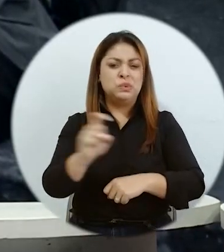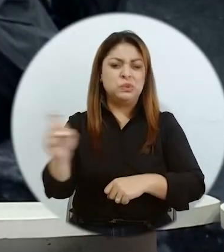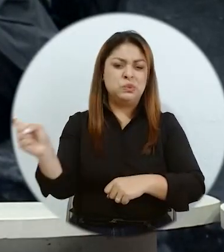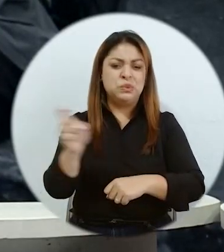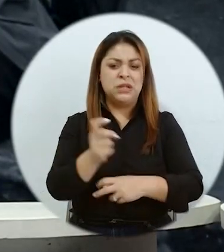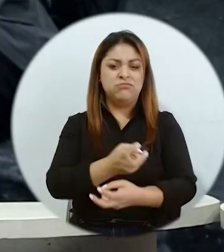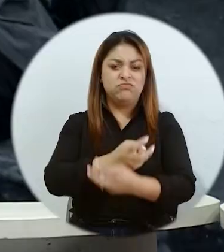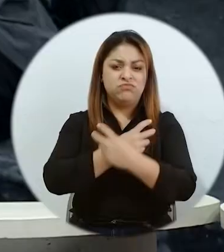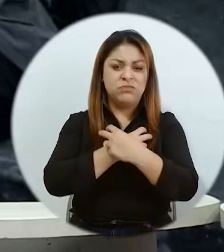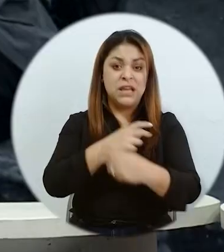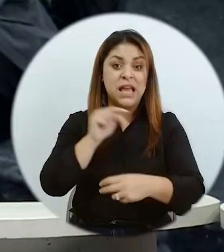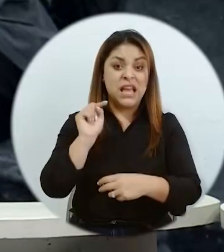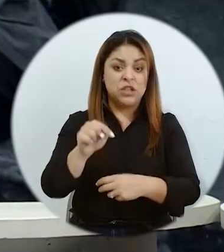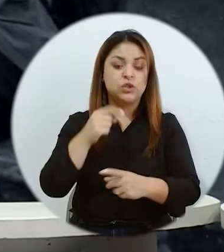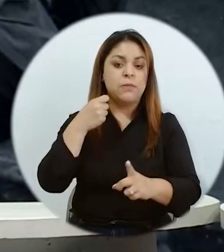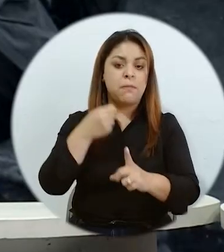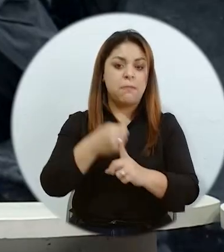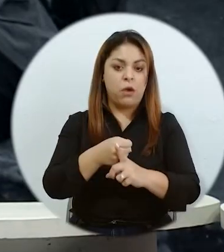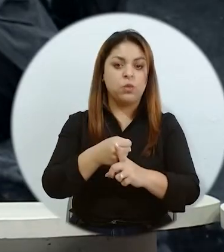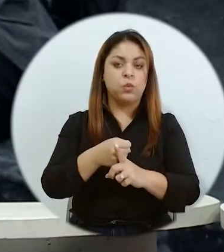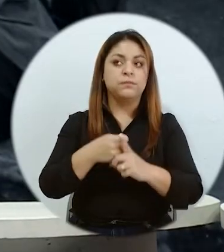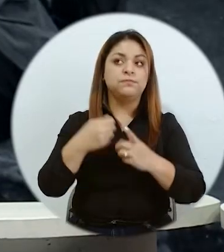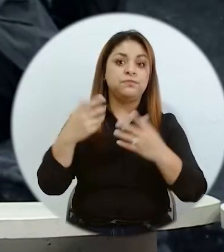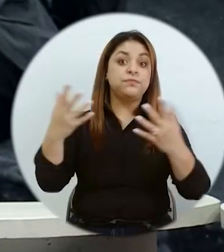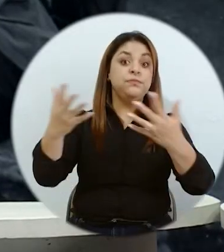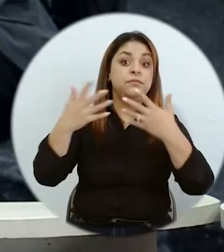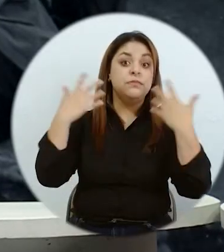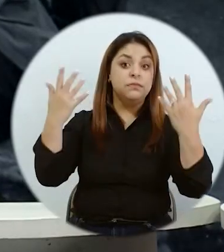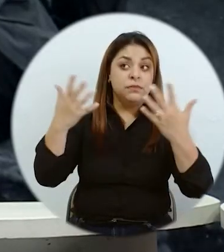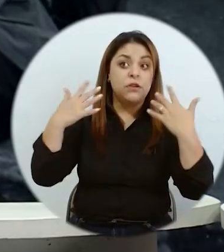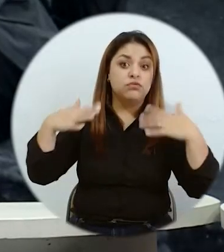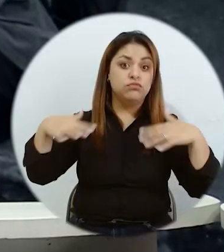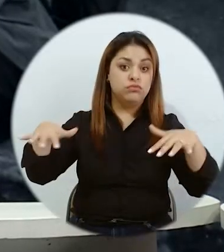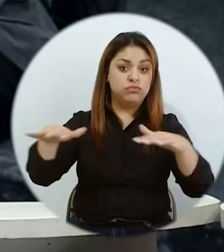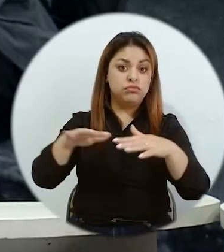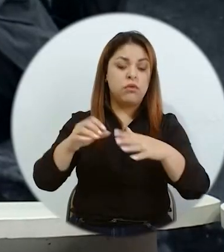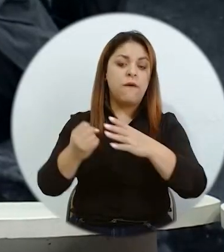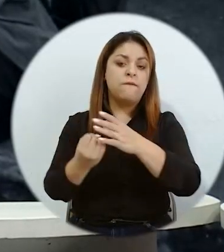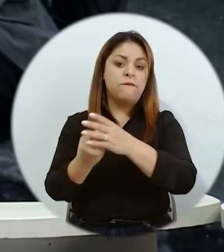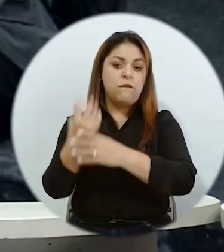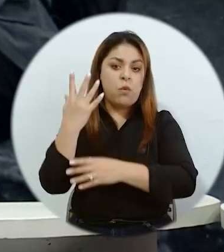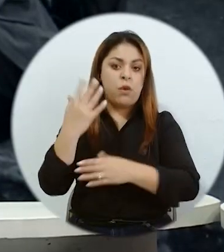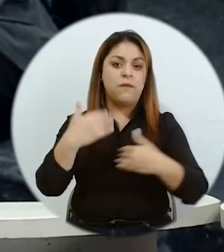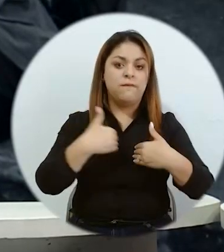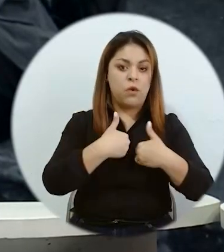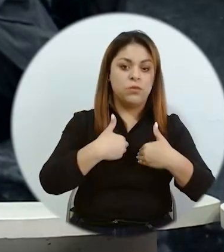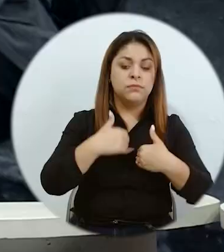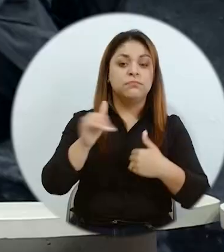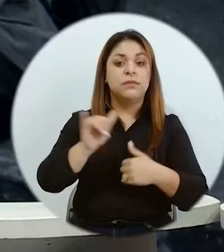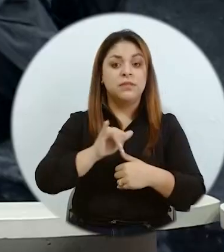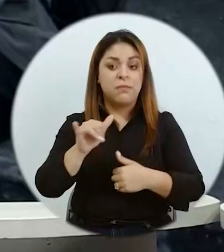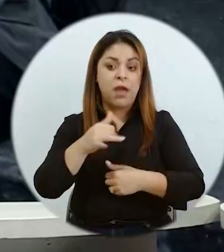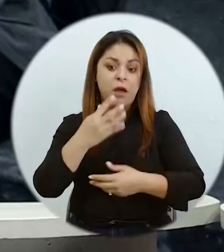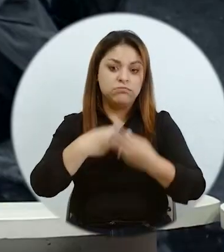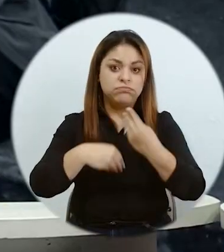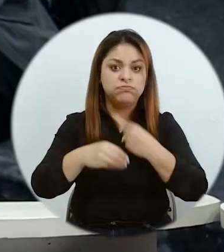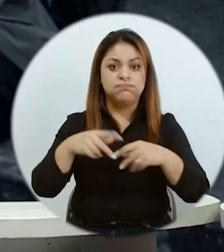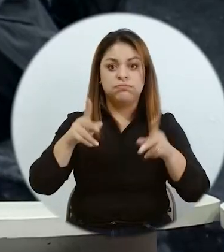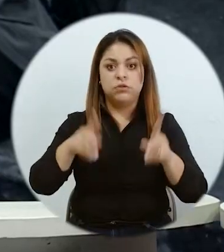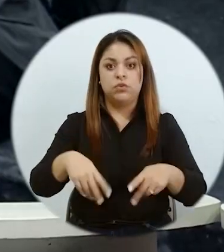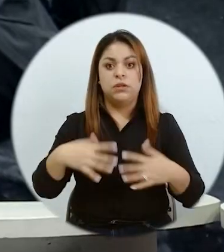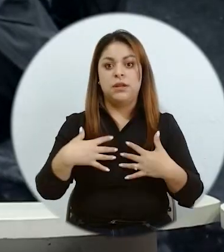está teniendo un impacto no solo en el ambiente, ¿verdad?, en la flora, en la fauna, sino también en la salud de la